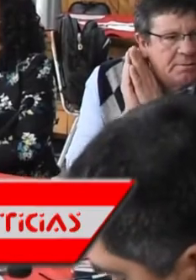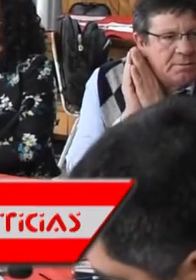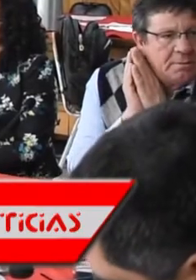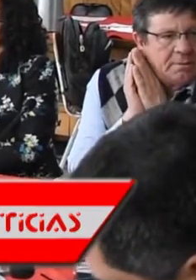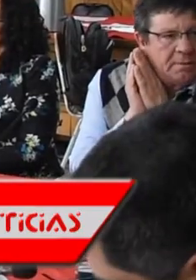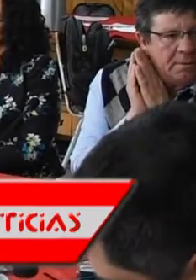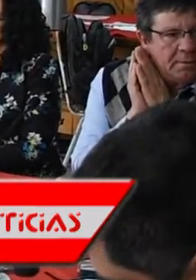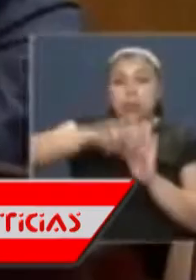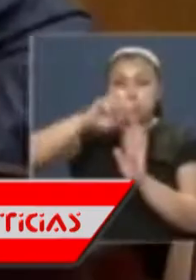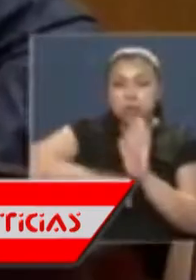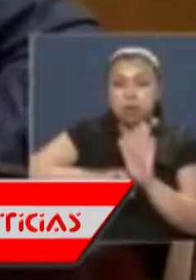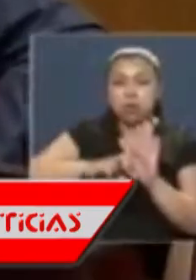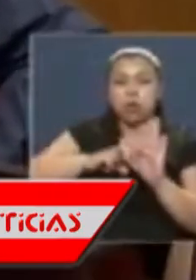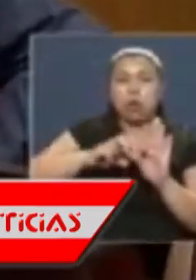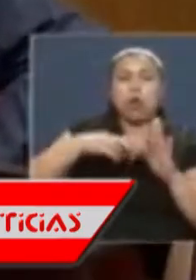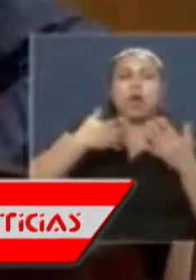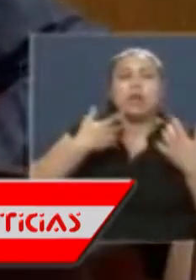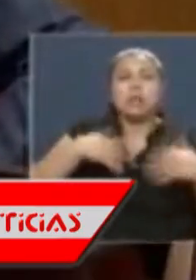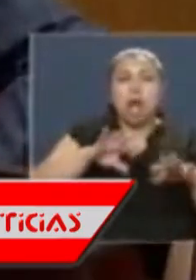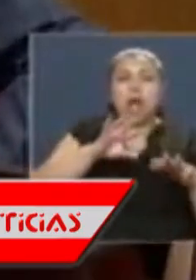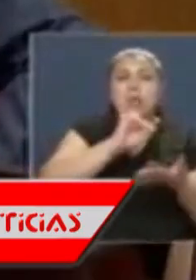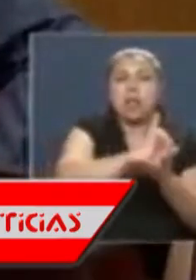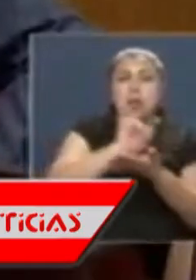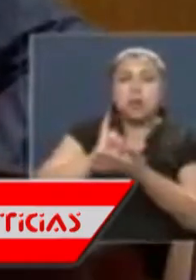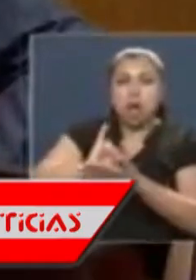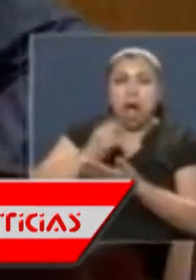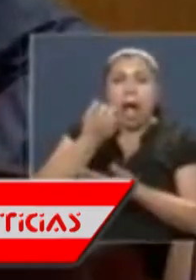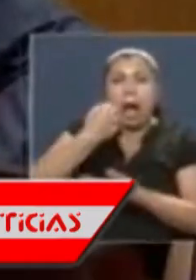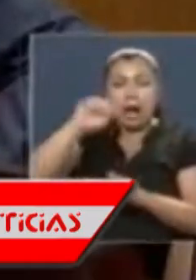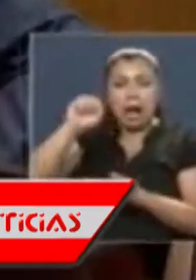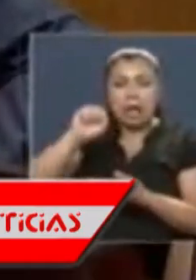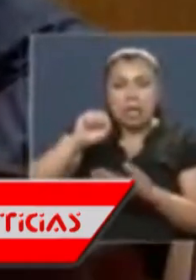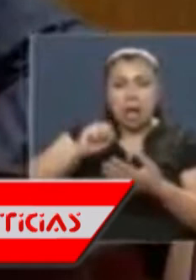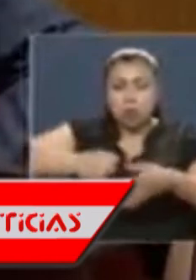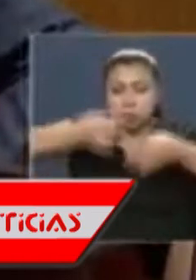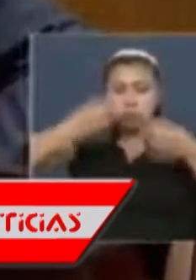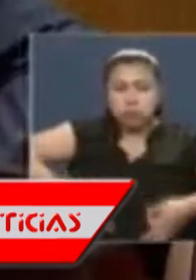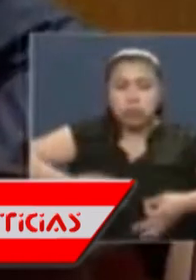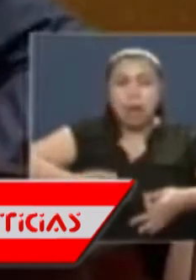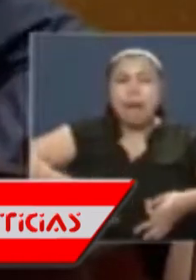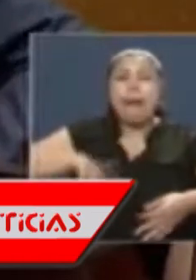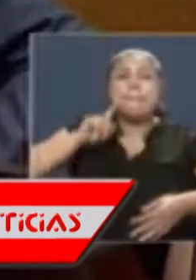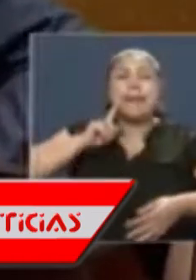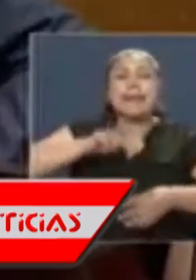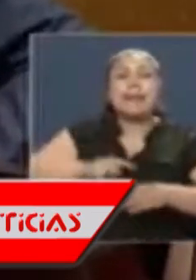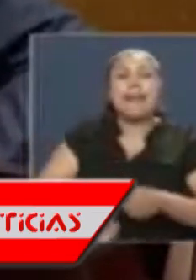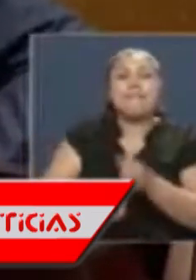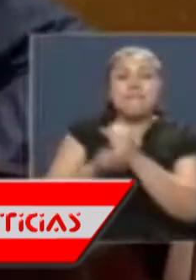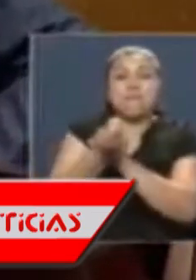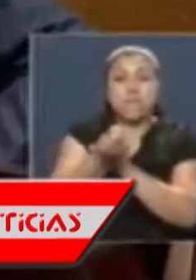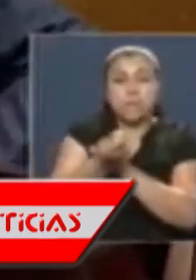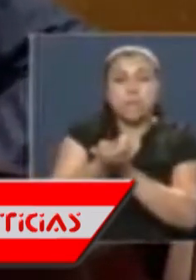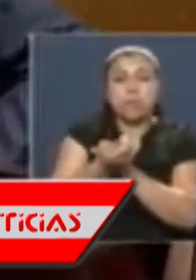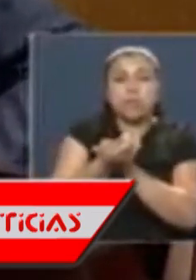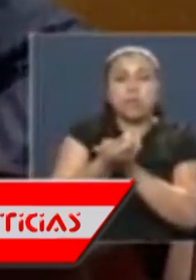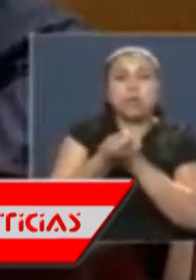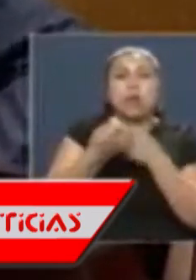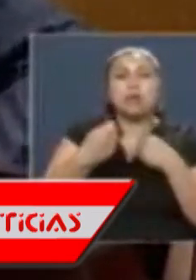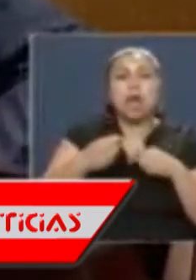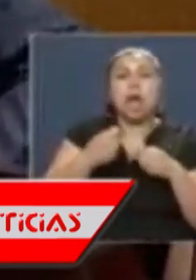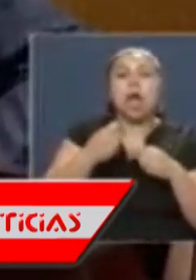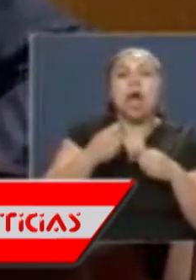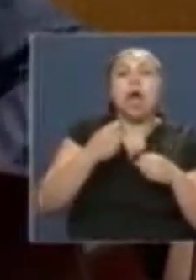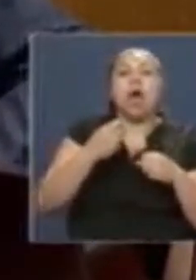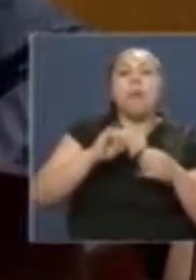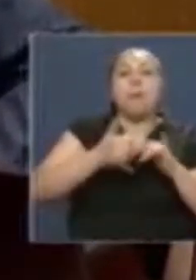región de los lagos harry jürgensen por no tomar las cartas del asunto en su momento declarando que no pueden ocurrir